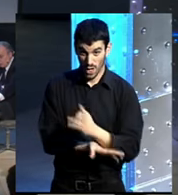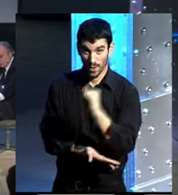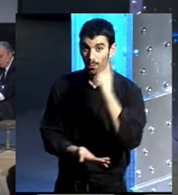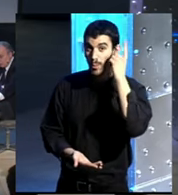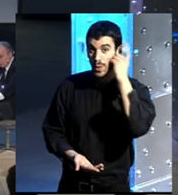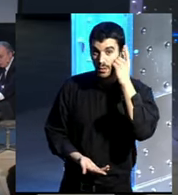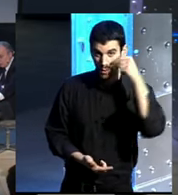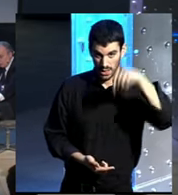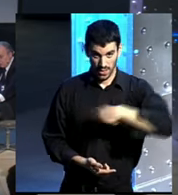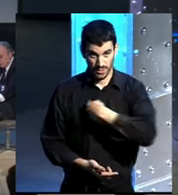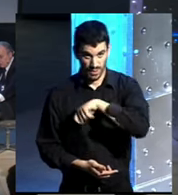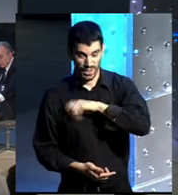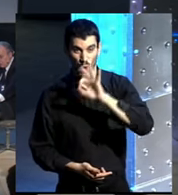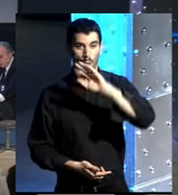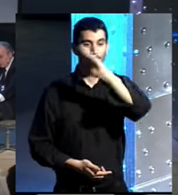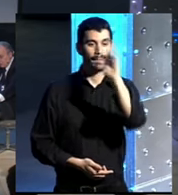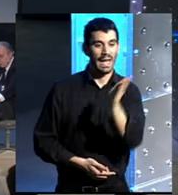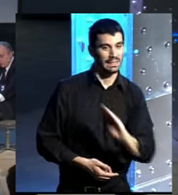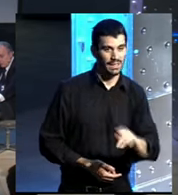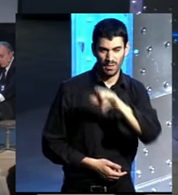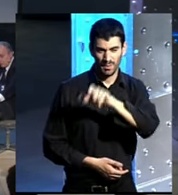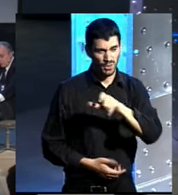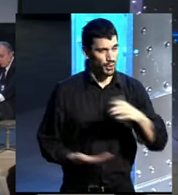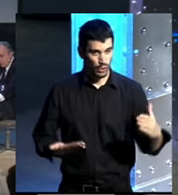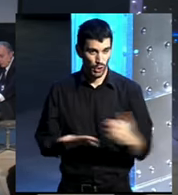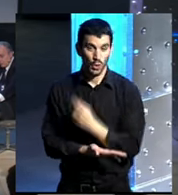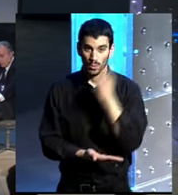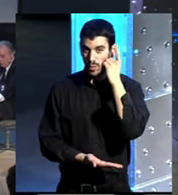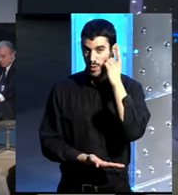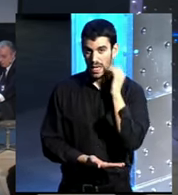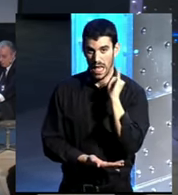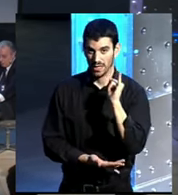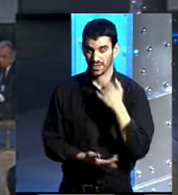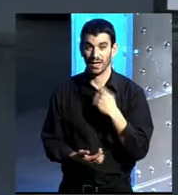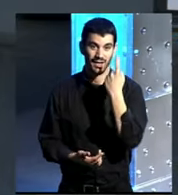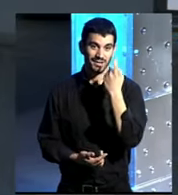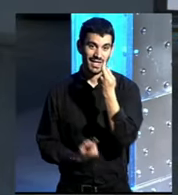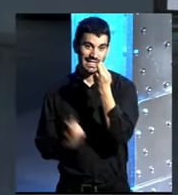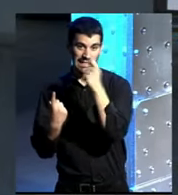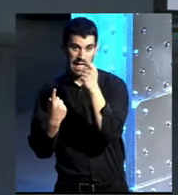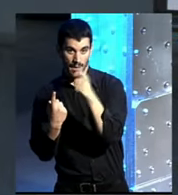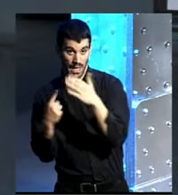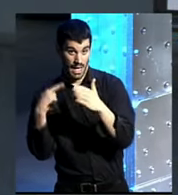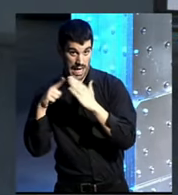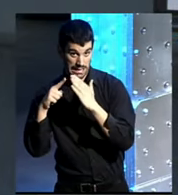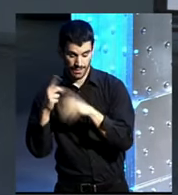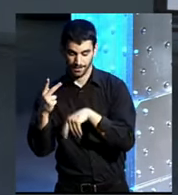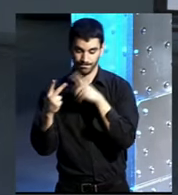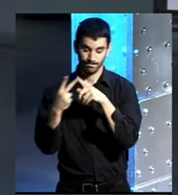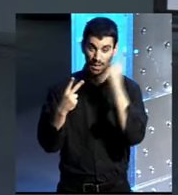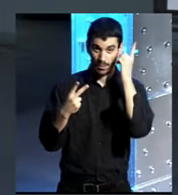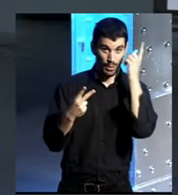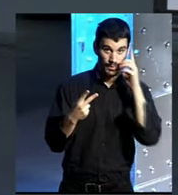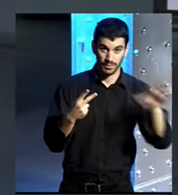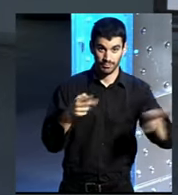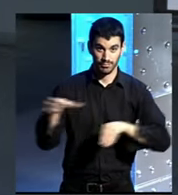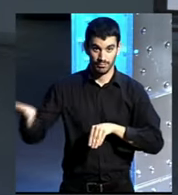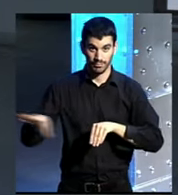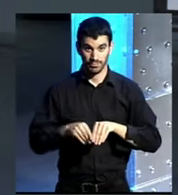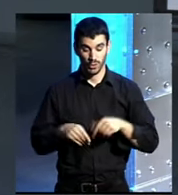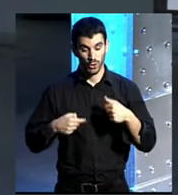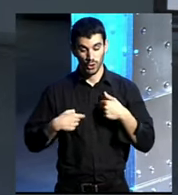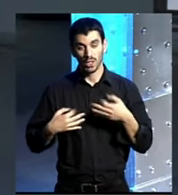Brasil. Ya nadie sale de casa sin el teléfono móvil, y las llaves son las 2 cosas que yo por lo menos intento nunca dejarme